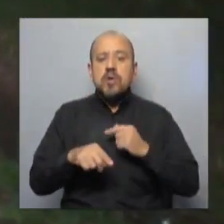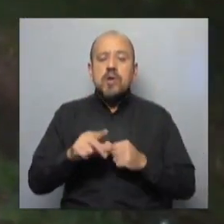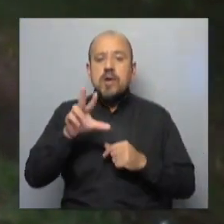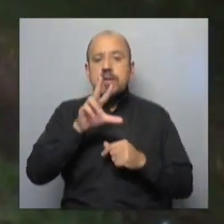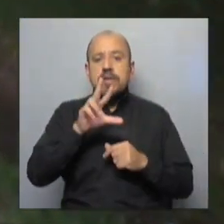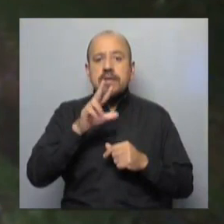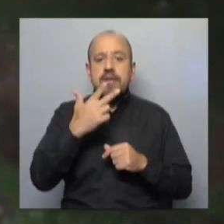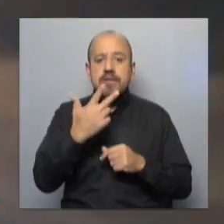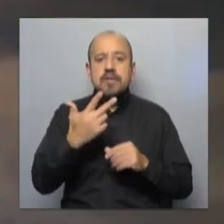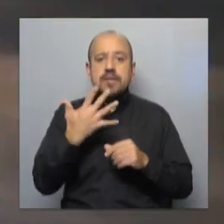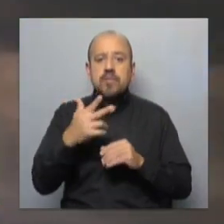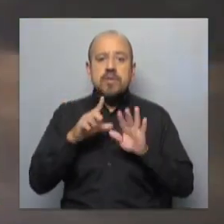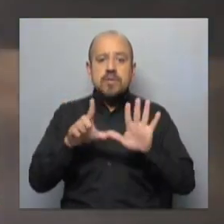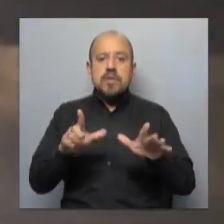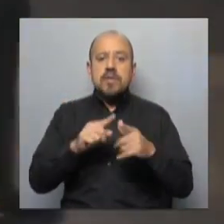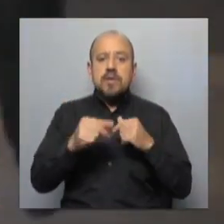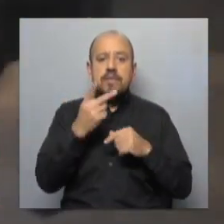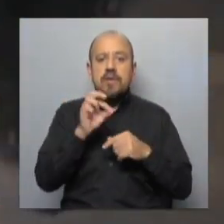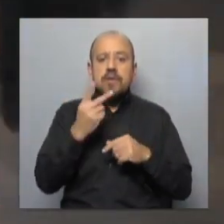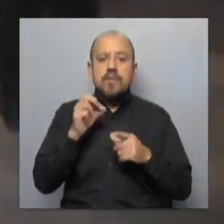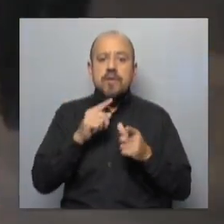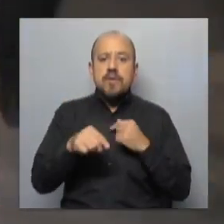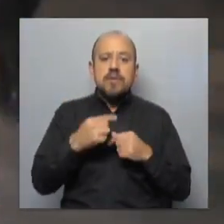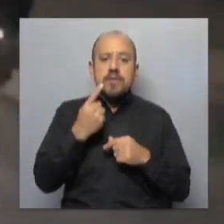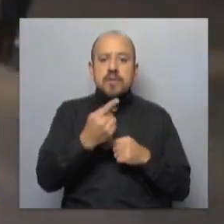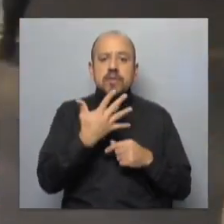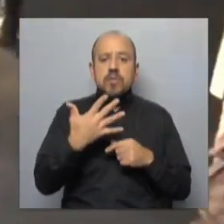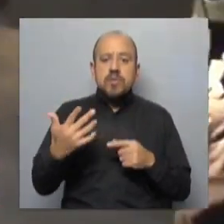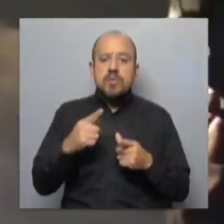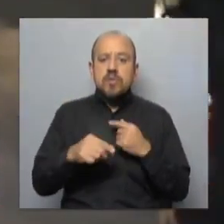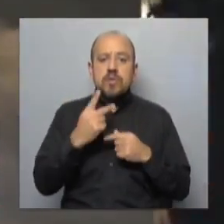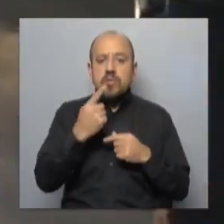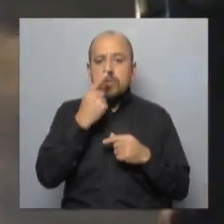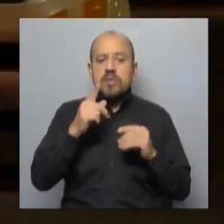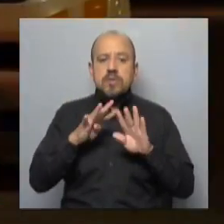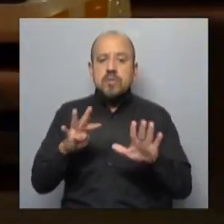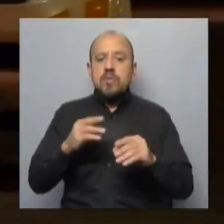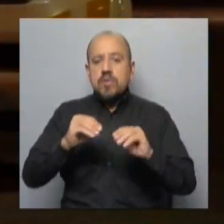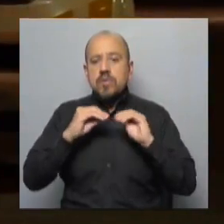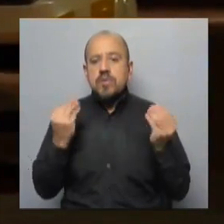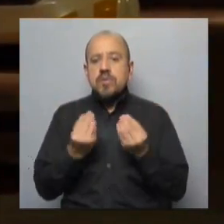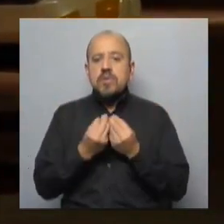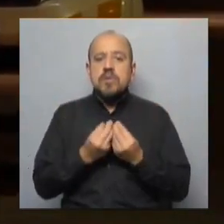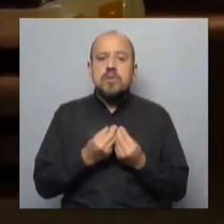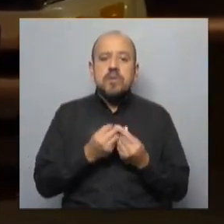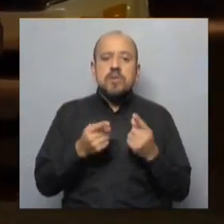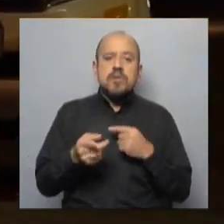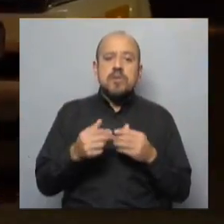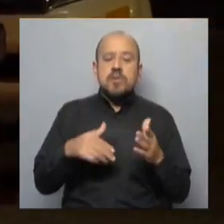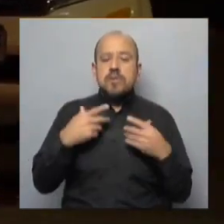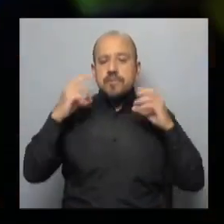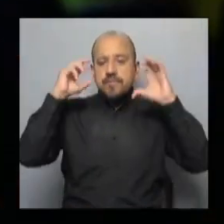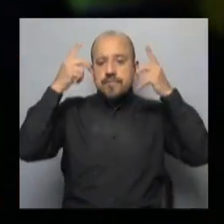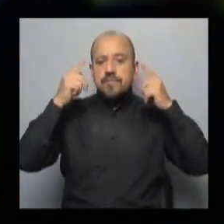357 de 2020 y las 155 de 2019 del total un tercio fueron por casos de